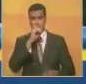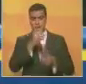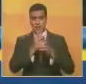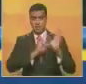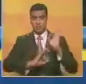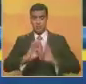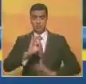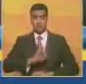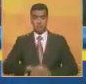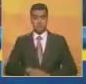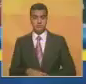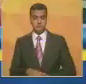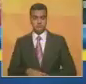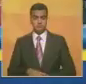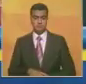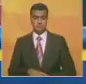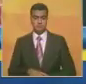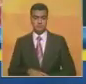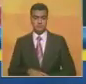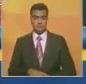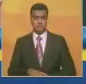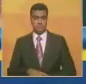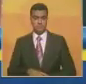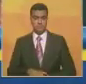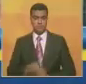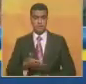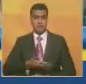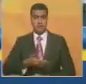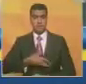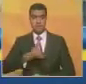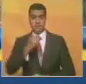turístico de nuestro estado de Anzoátegui. El alcalde de la jurisdicción